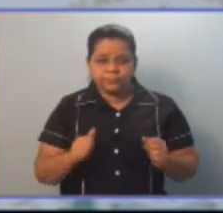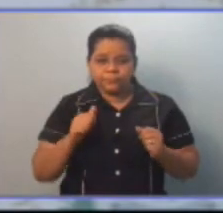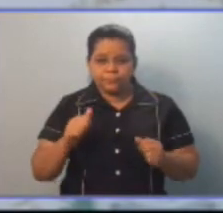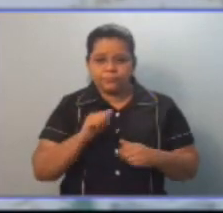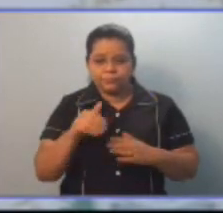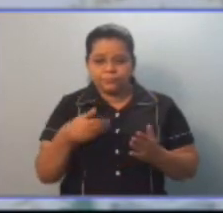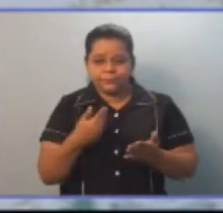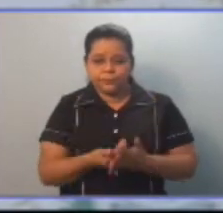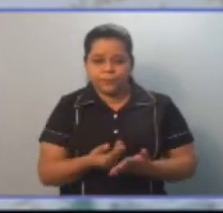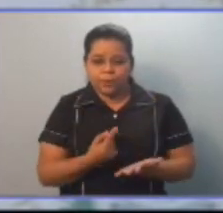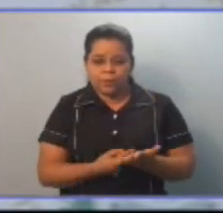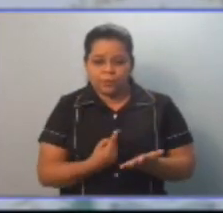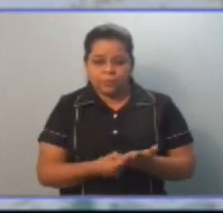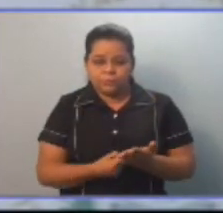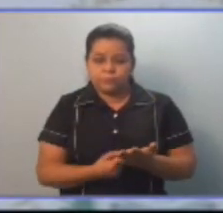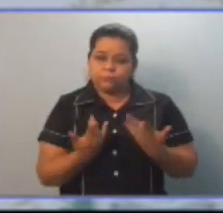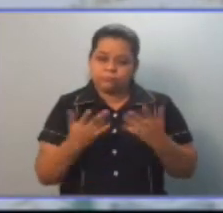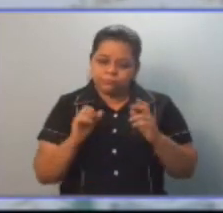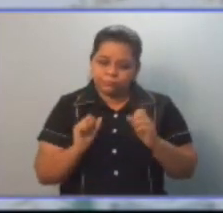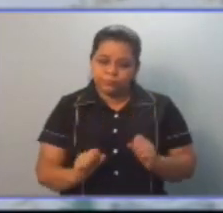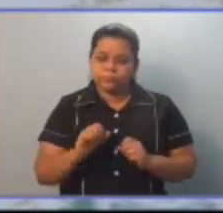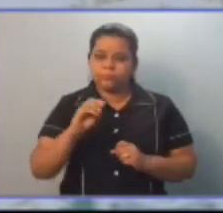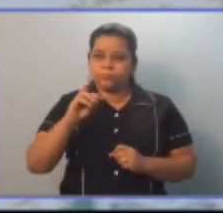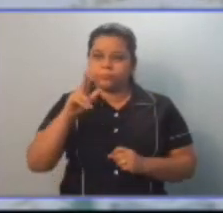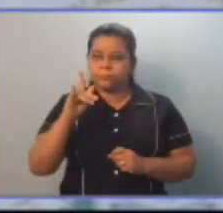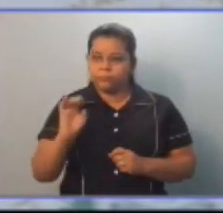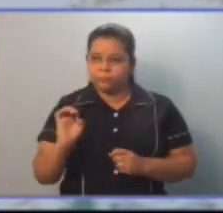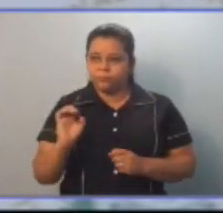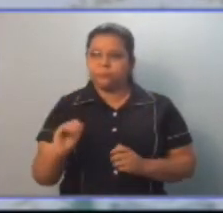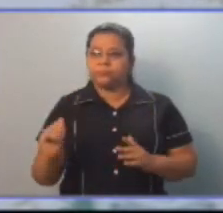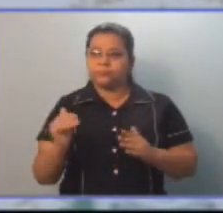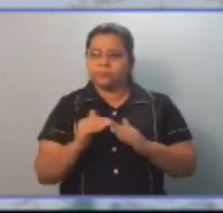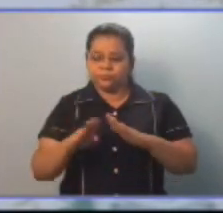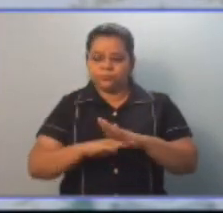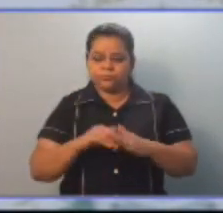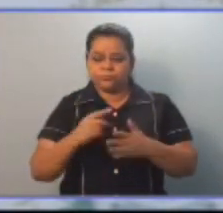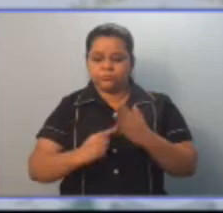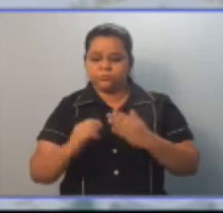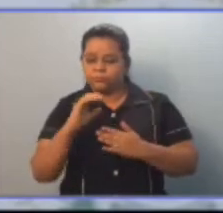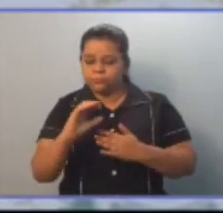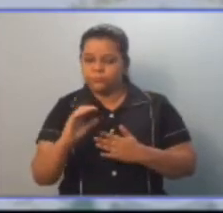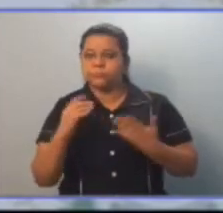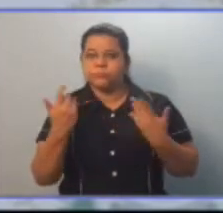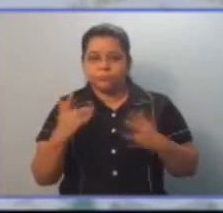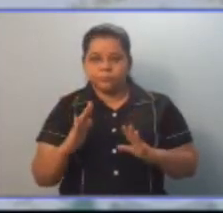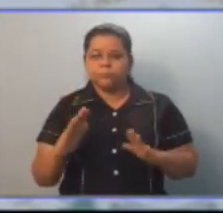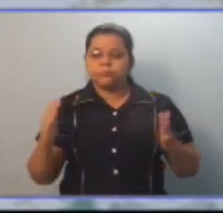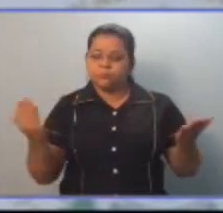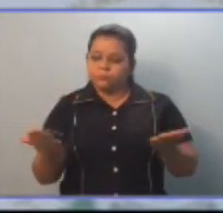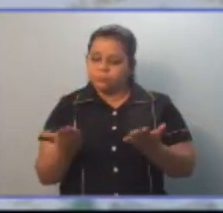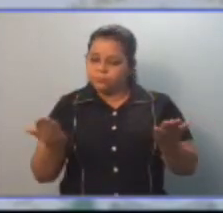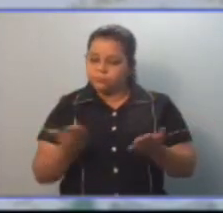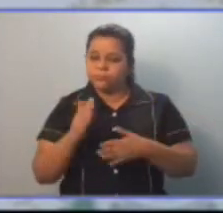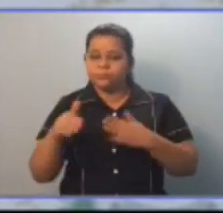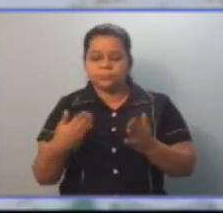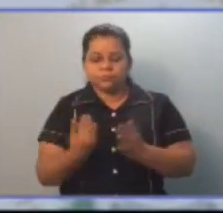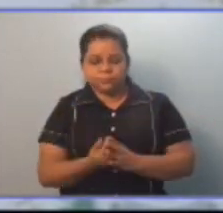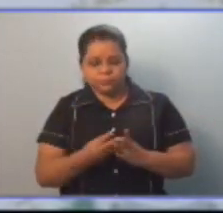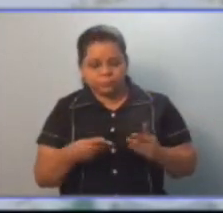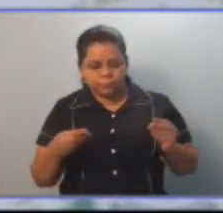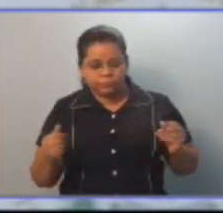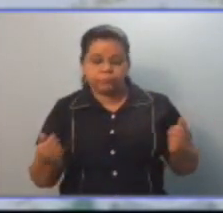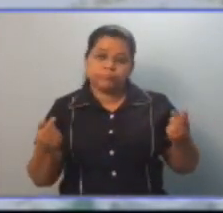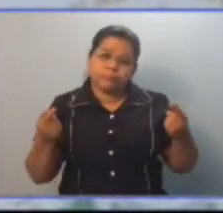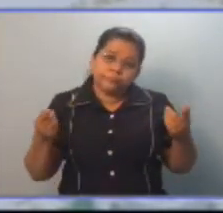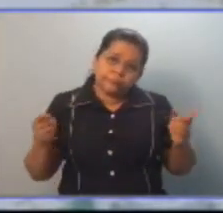Sala resuelve, debería de ser la Corte en pleno, según la Constitución, la que haga la resolución. Sin embargo,